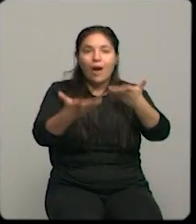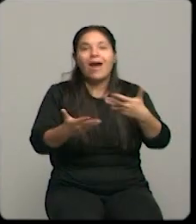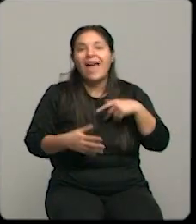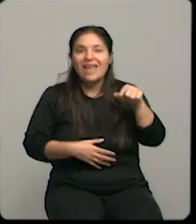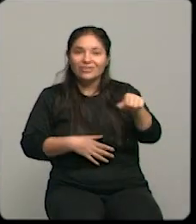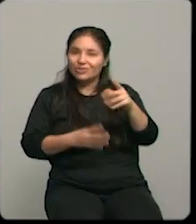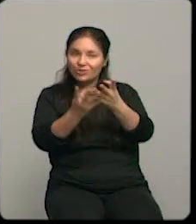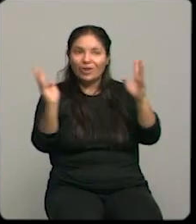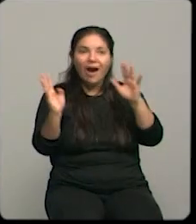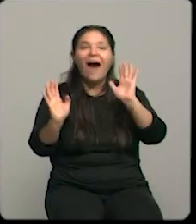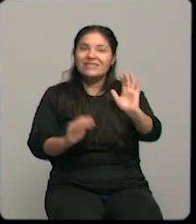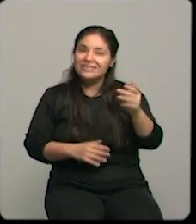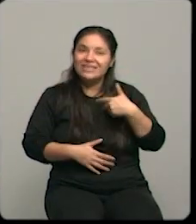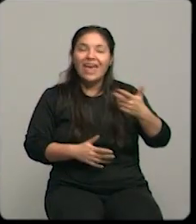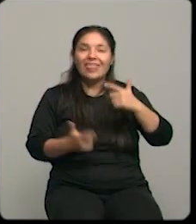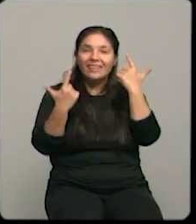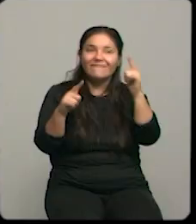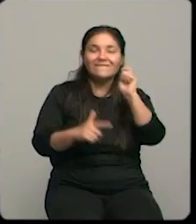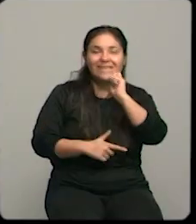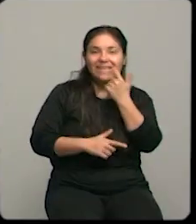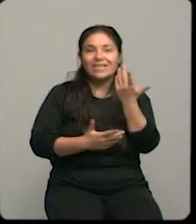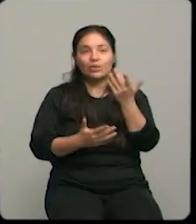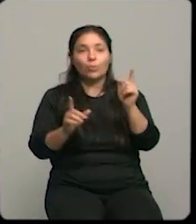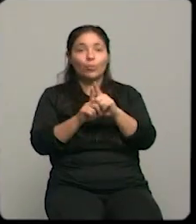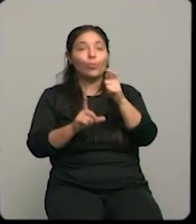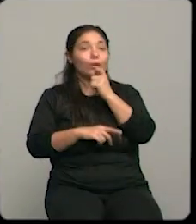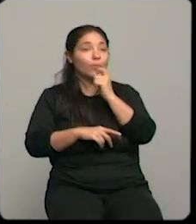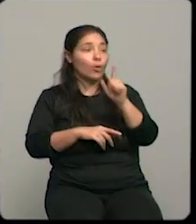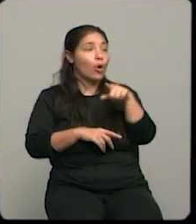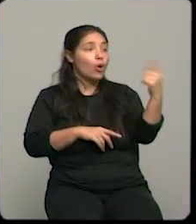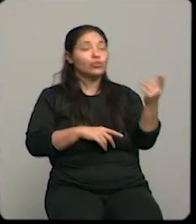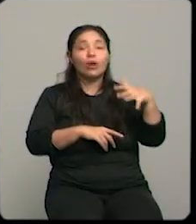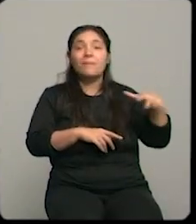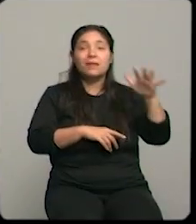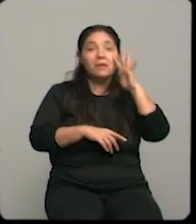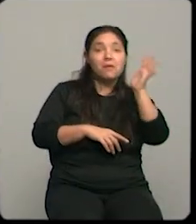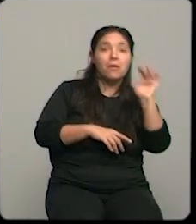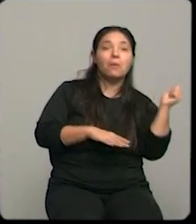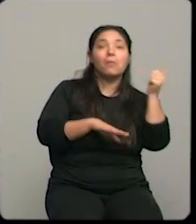he podido comprobar con gente conocida de otros ambientes que nunca había venido, y después de venir,